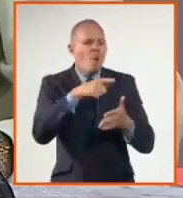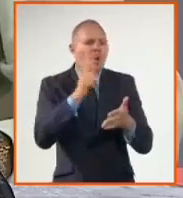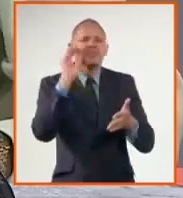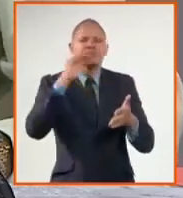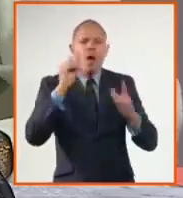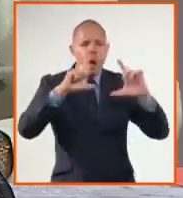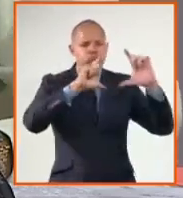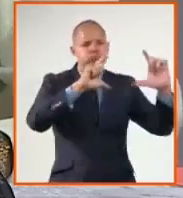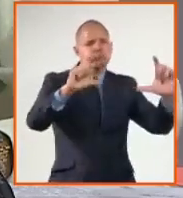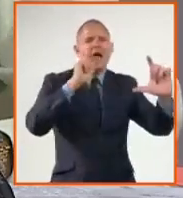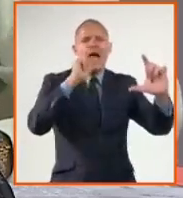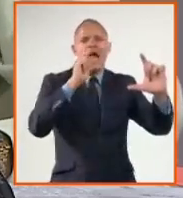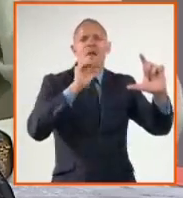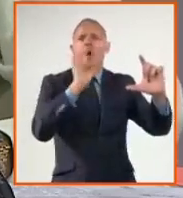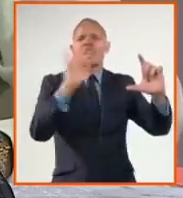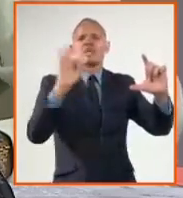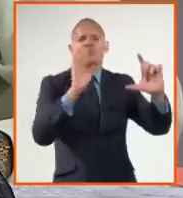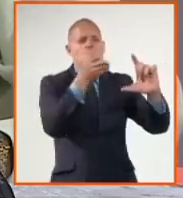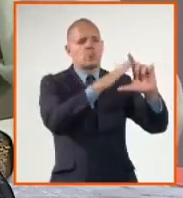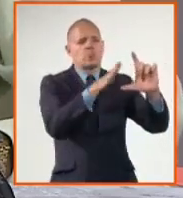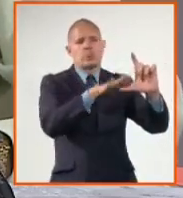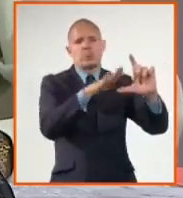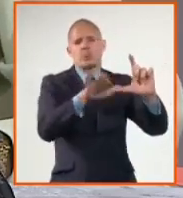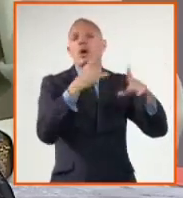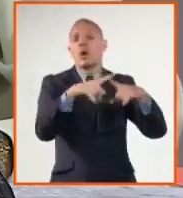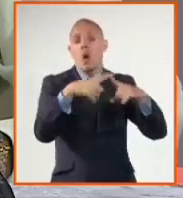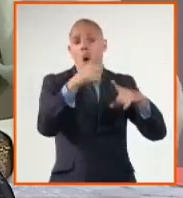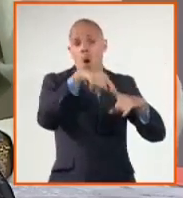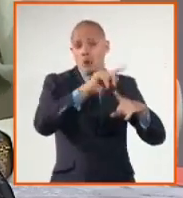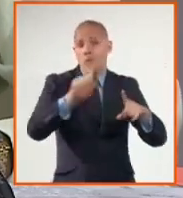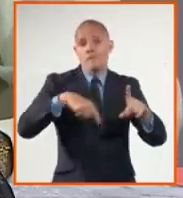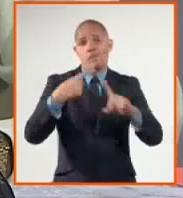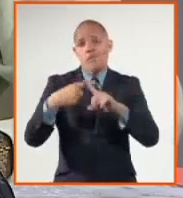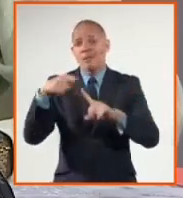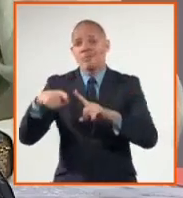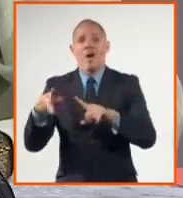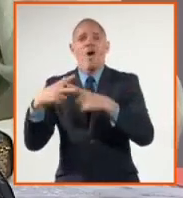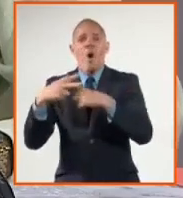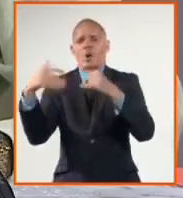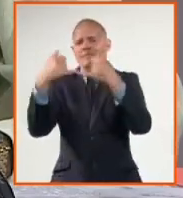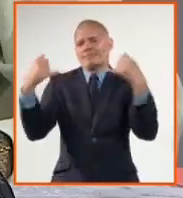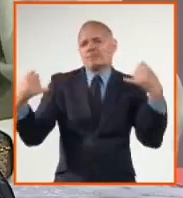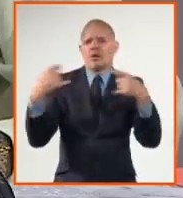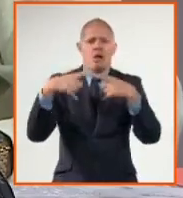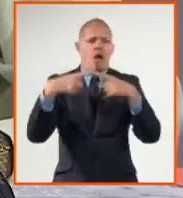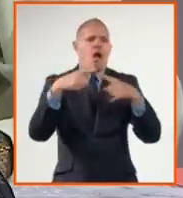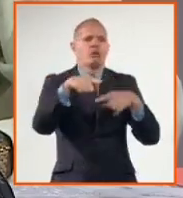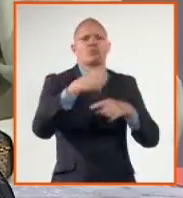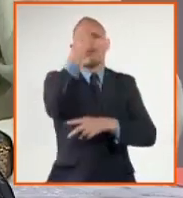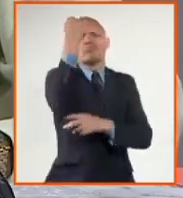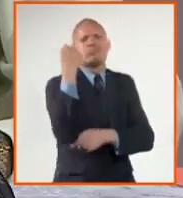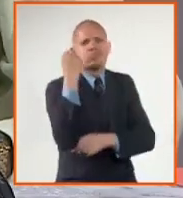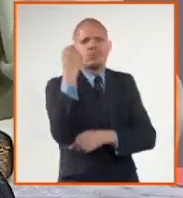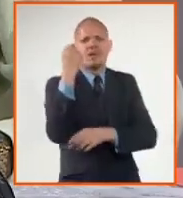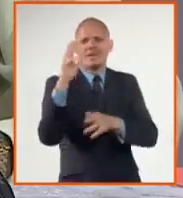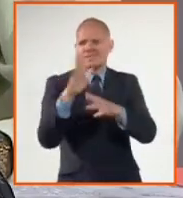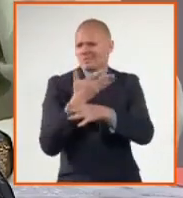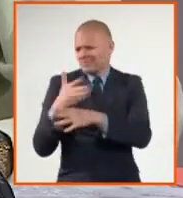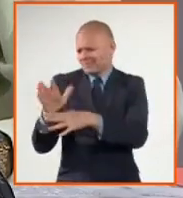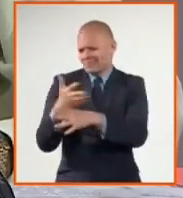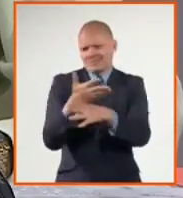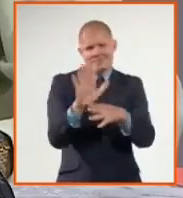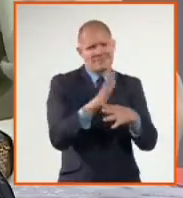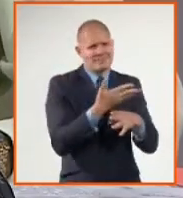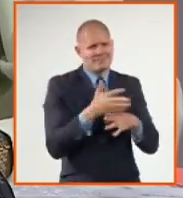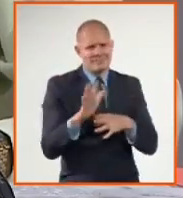ampliados y bueno los capitales que se empezarán a proyectar a partir ya de contar con los recursos que se están buscando